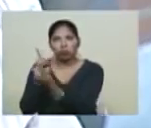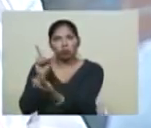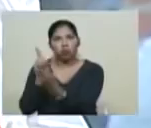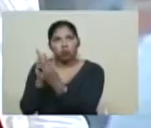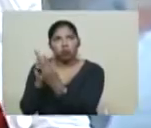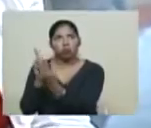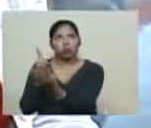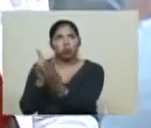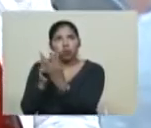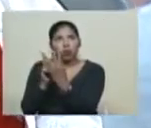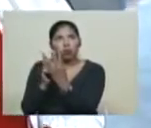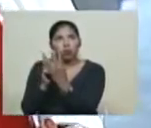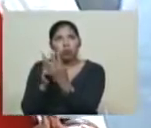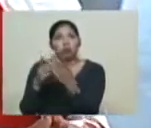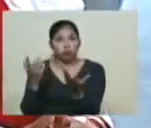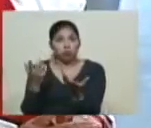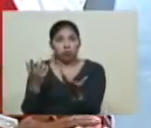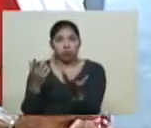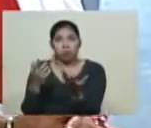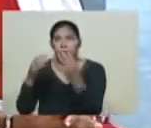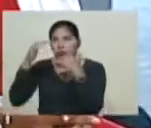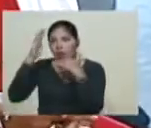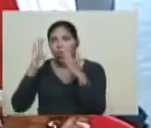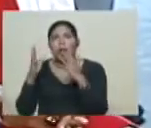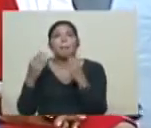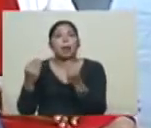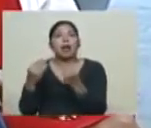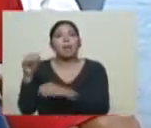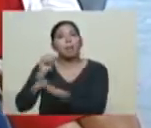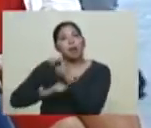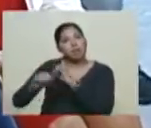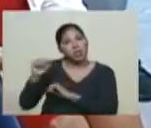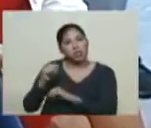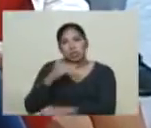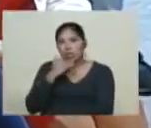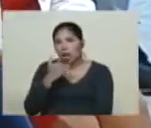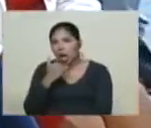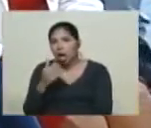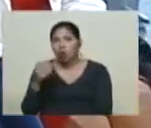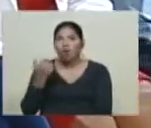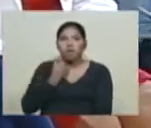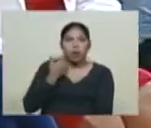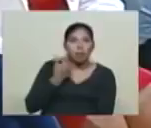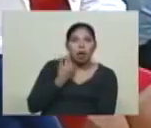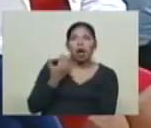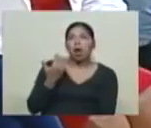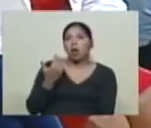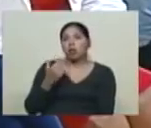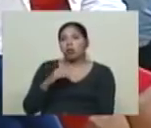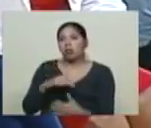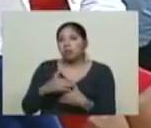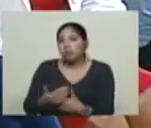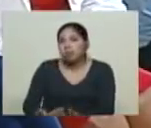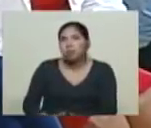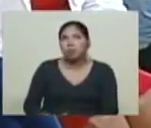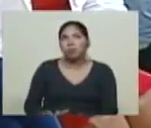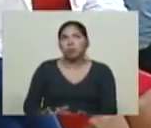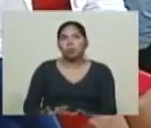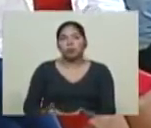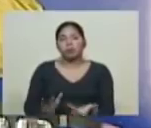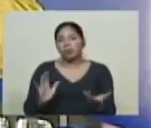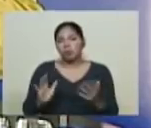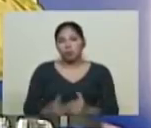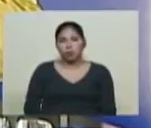comunitaria, de la medicina preventiva, de la medicina directa. Y utilizando todas